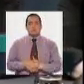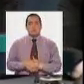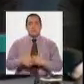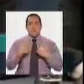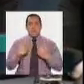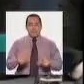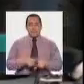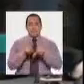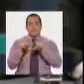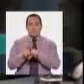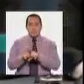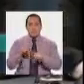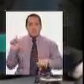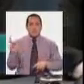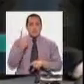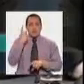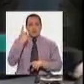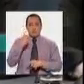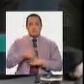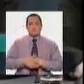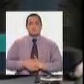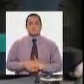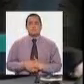Y por supuesto, y en primer lugar,